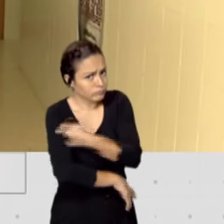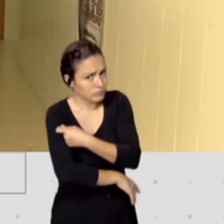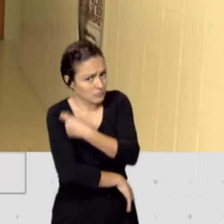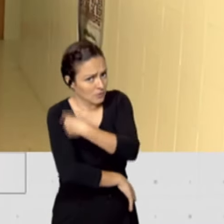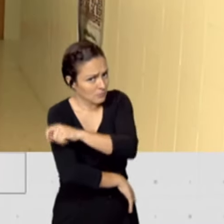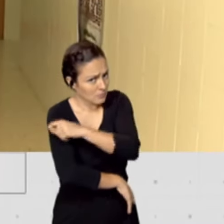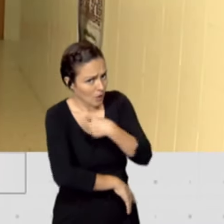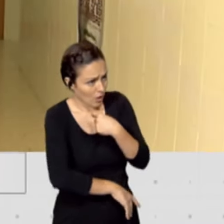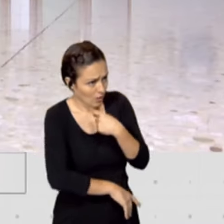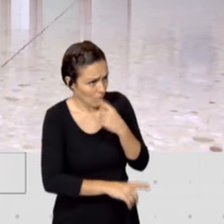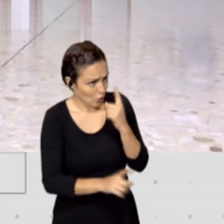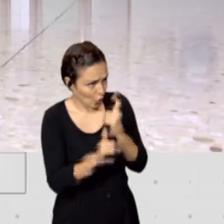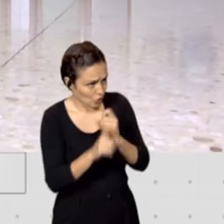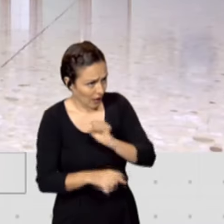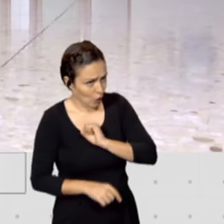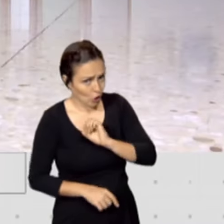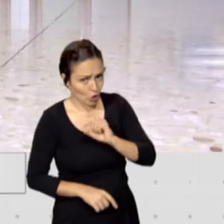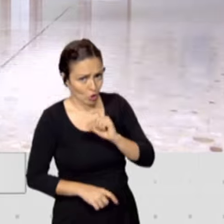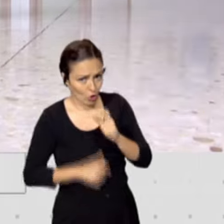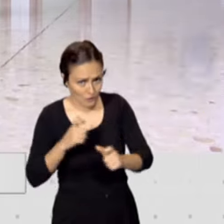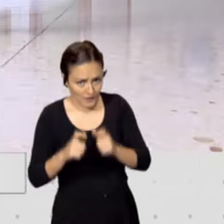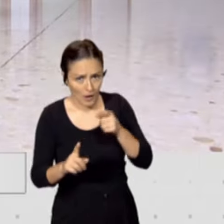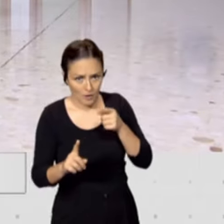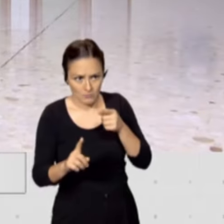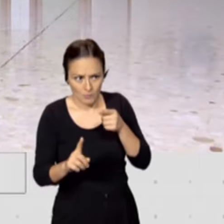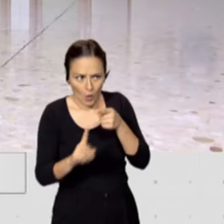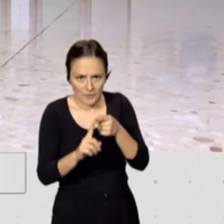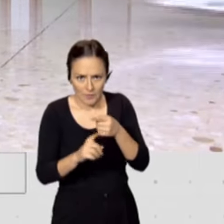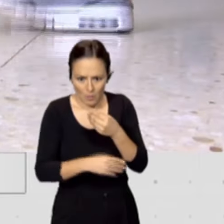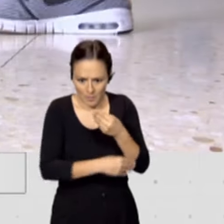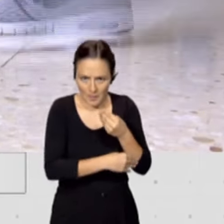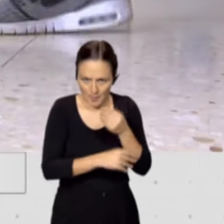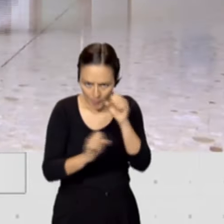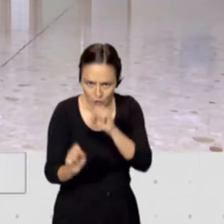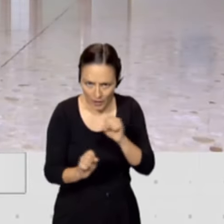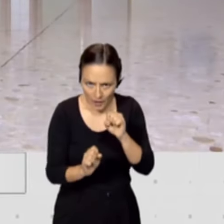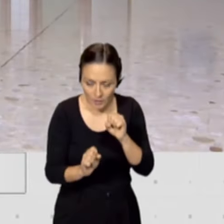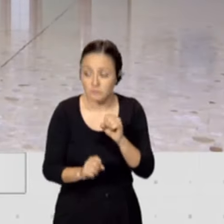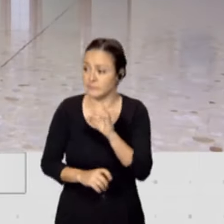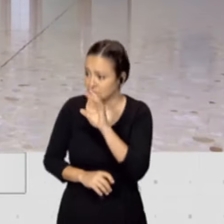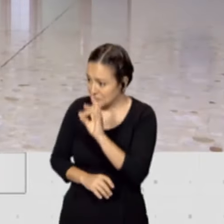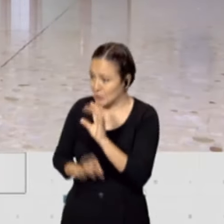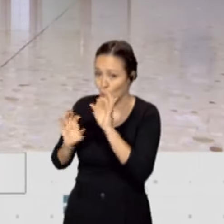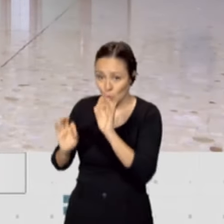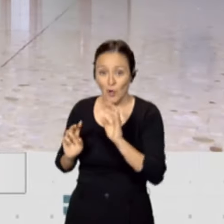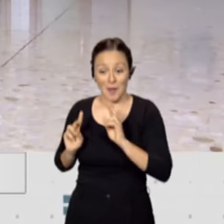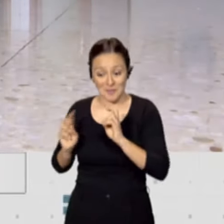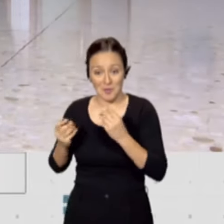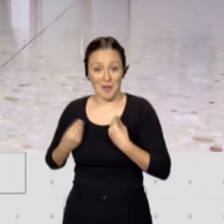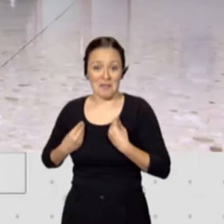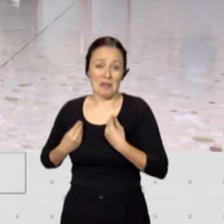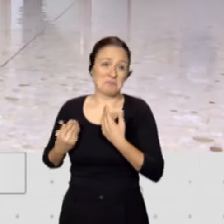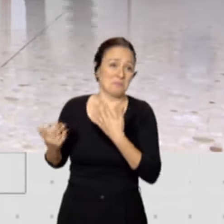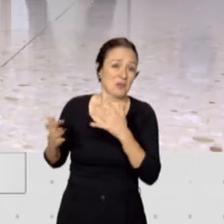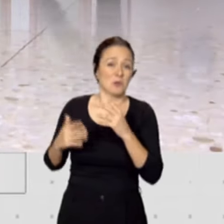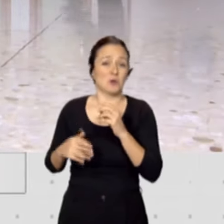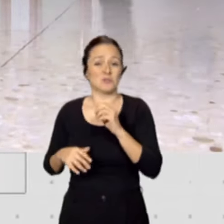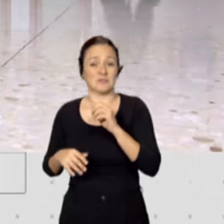tofer para proteger al al recién nacido en ese primer tramo de su vida efectivamente sobre las 27 semanas de edad